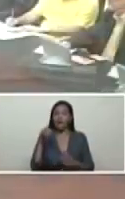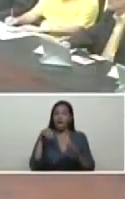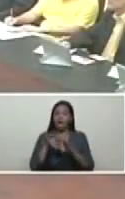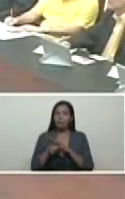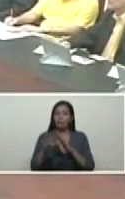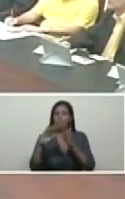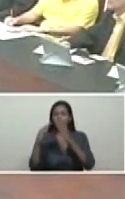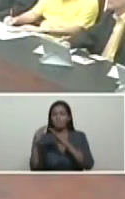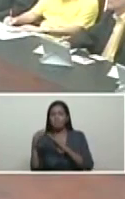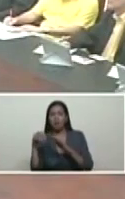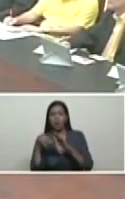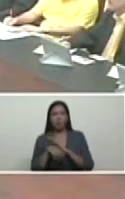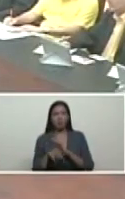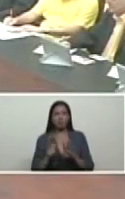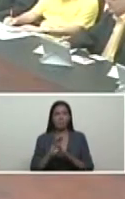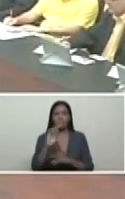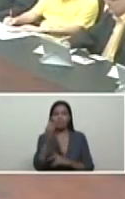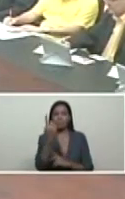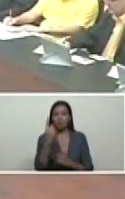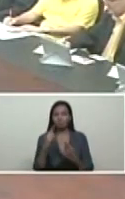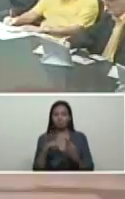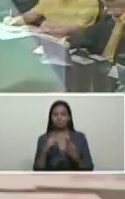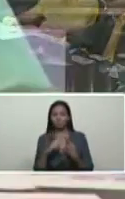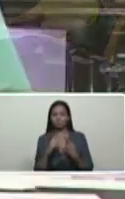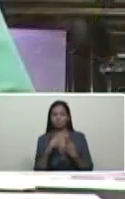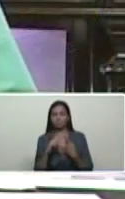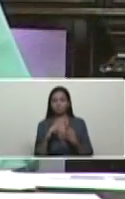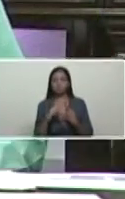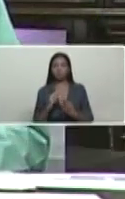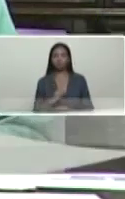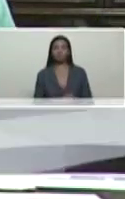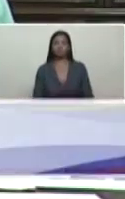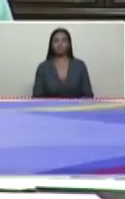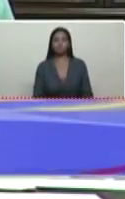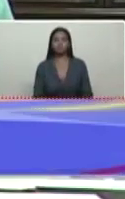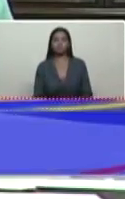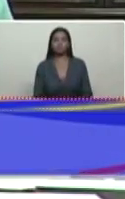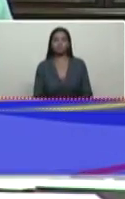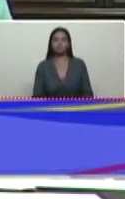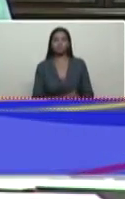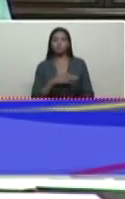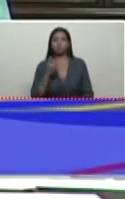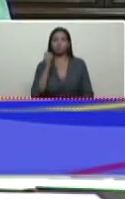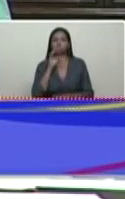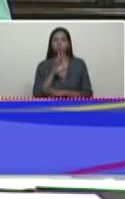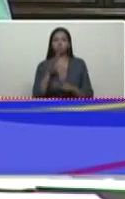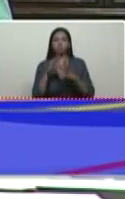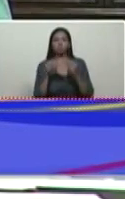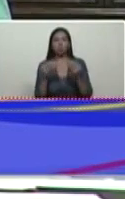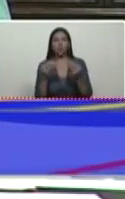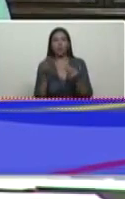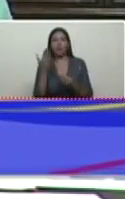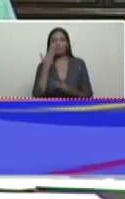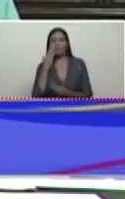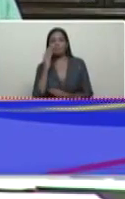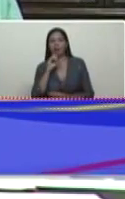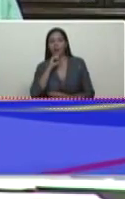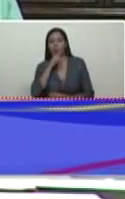buena jornada. Fíjense, en primer lugar, quiero enviar mi mensaje a las madres, a las